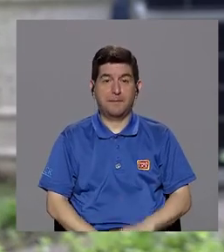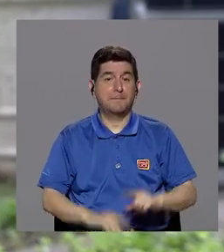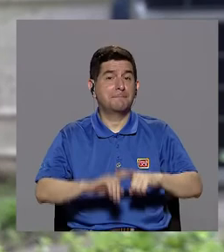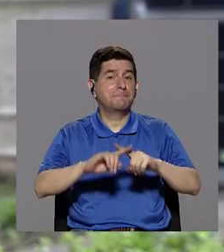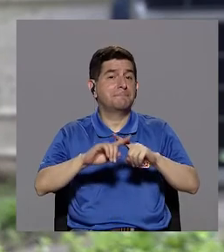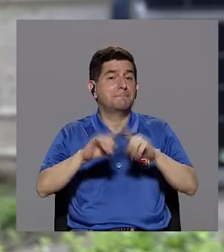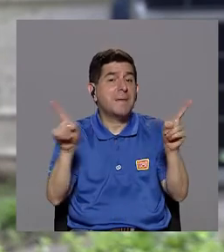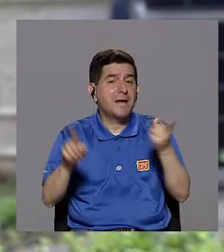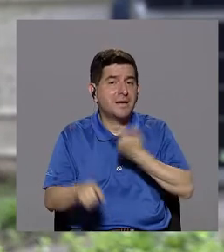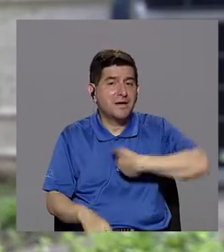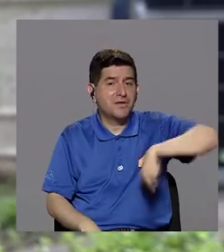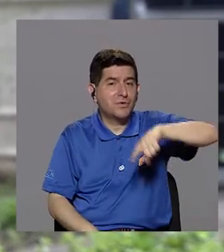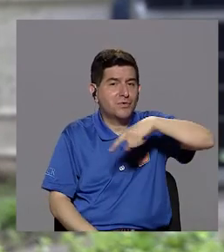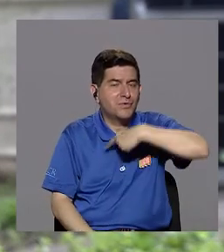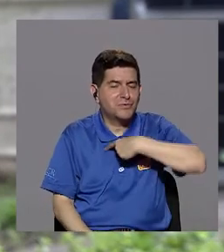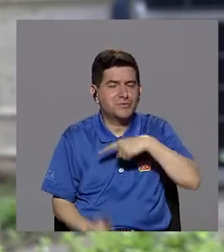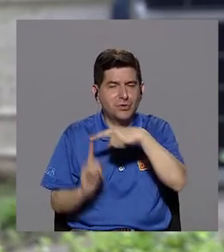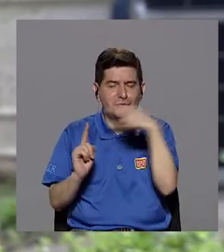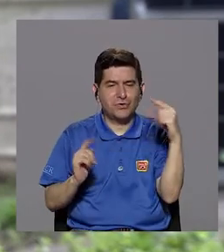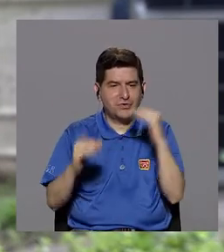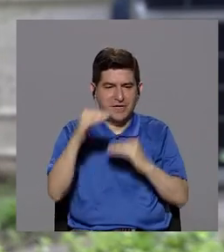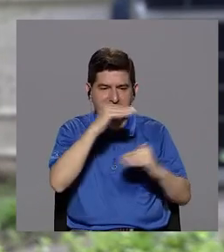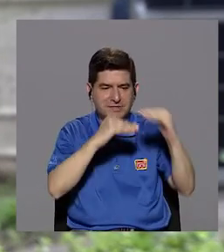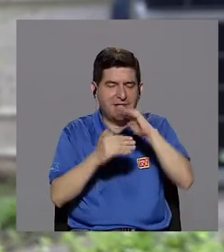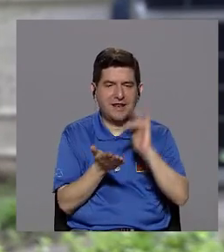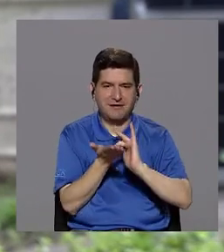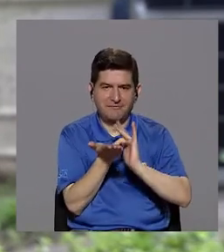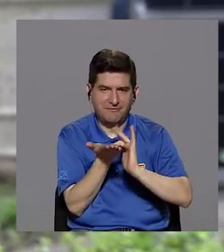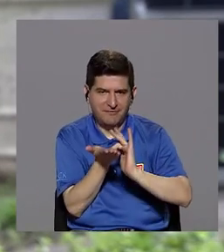Pero nosotros desde la Facultad de